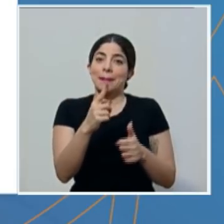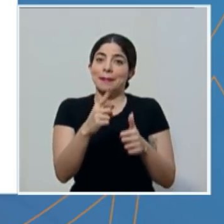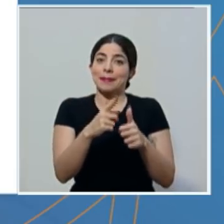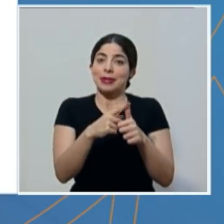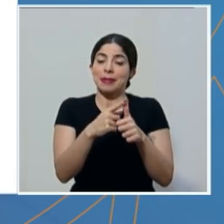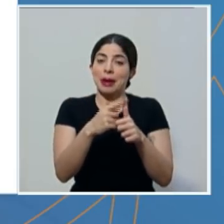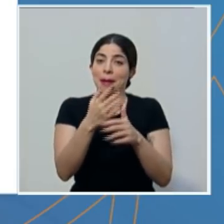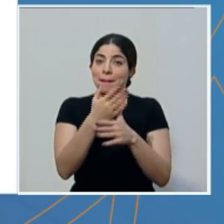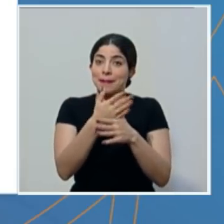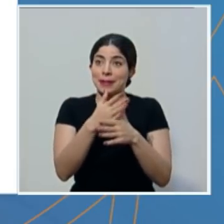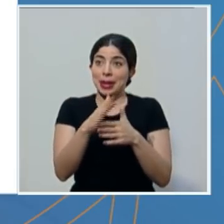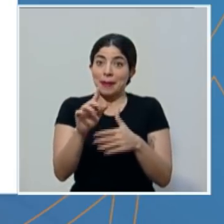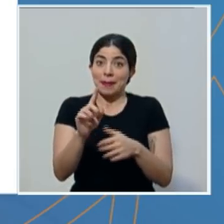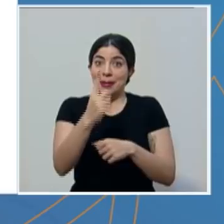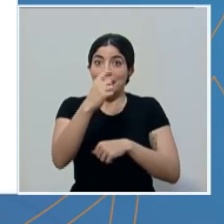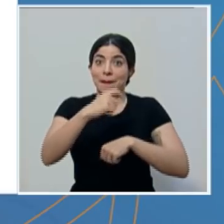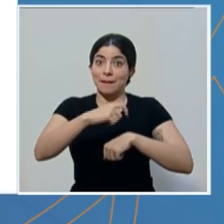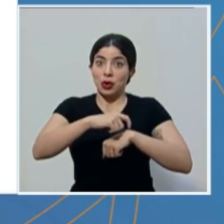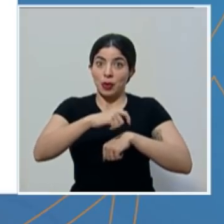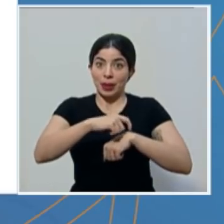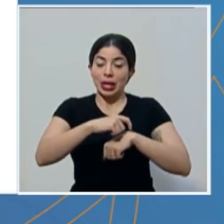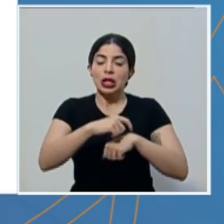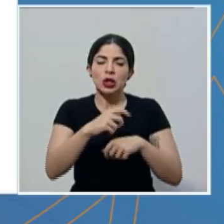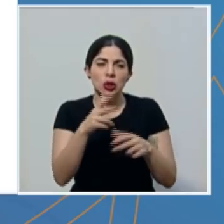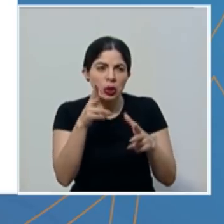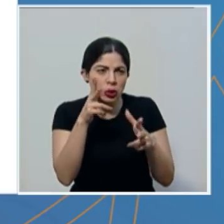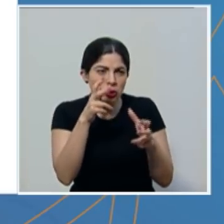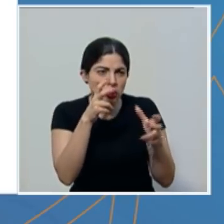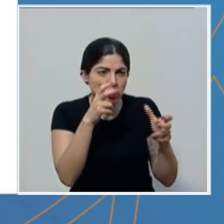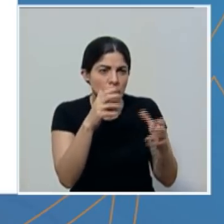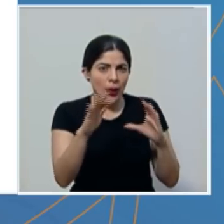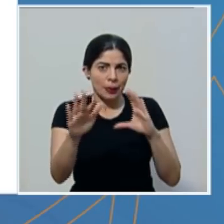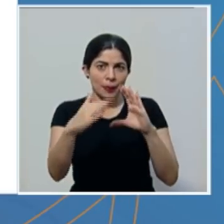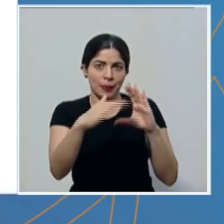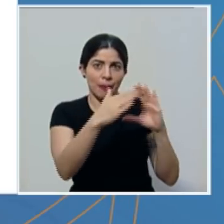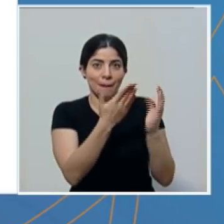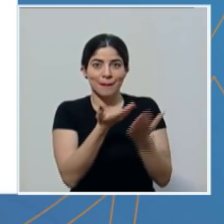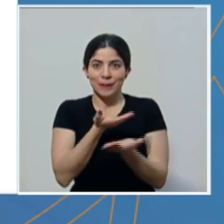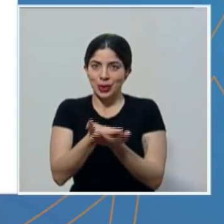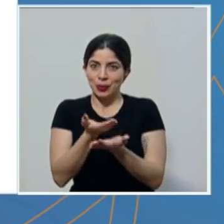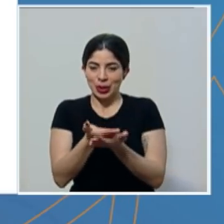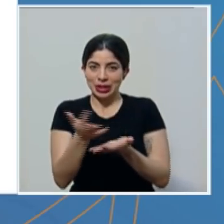primera fase, este primer momento de escucha y de recepción de propuestas,